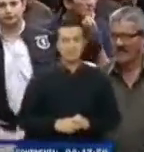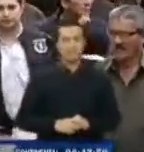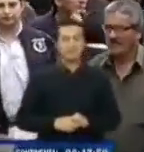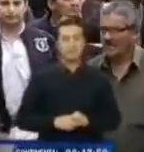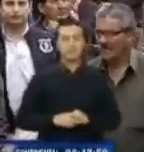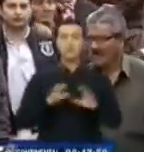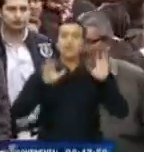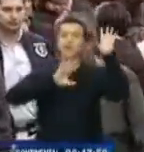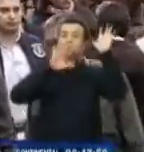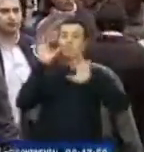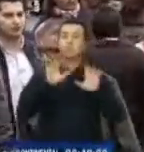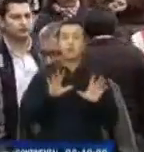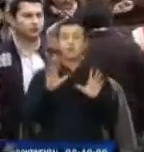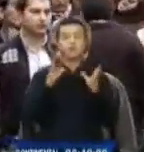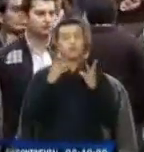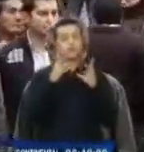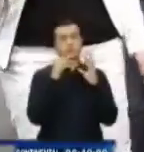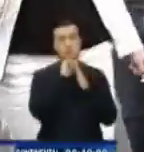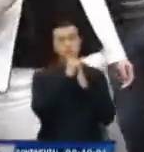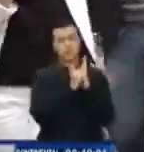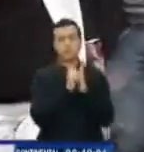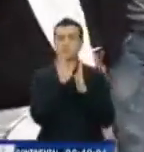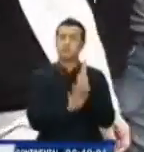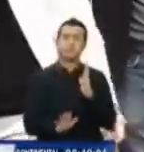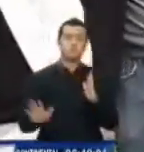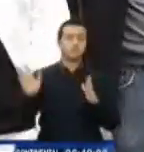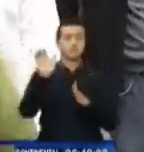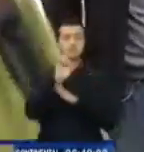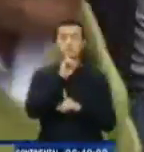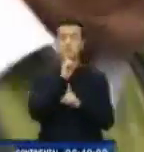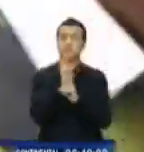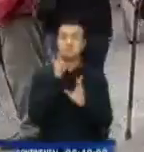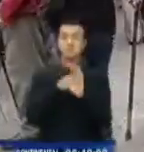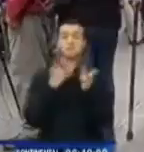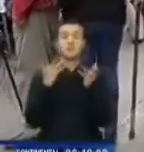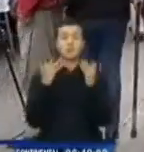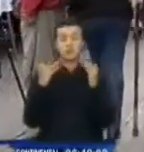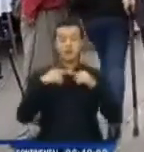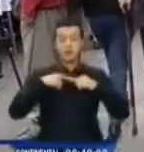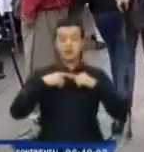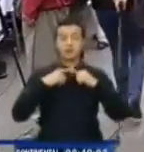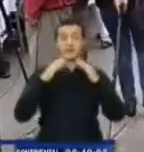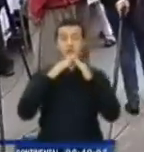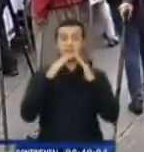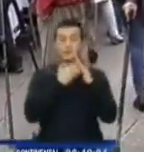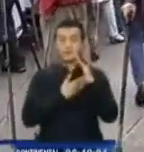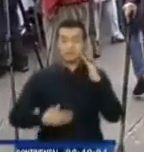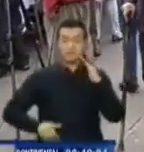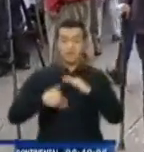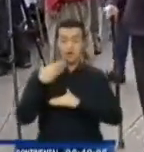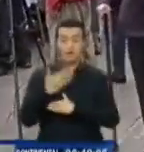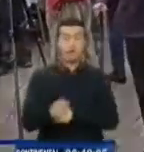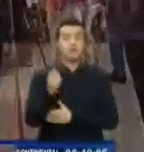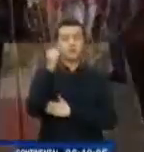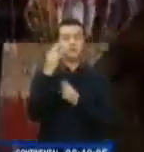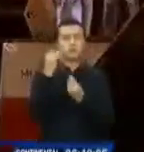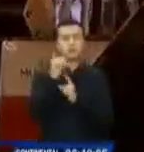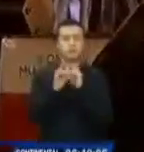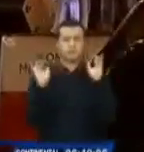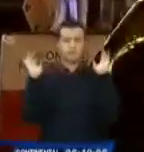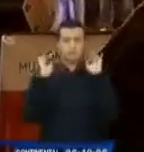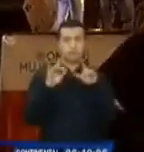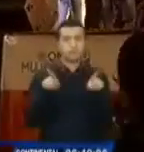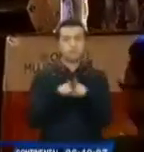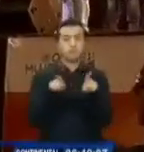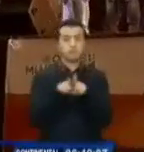La feria concentró a artesanos de todo el país. Llegaron a la Plaza de la Independencia y recibieron la visita de decenas de personas. La feria también contó